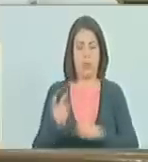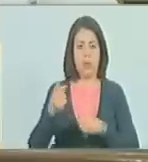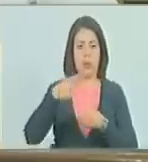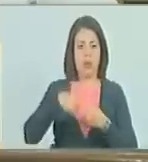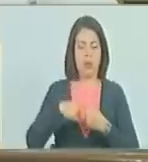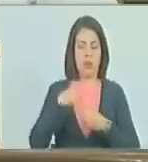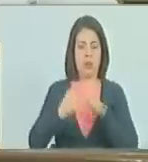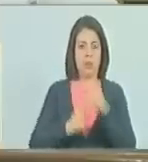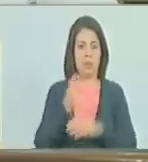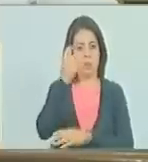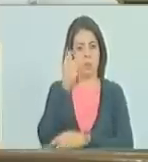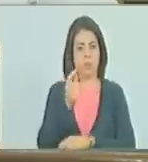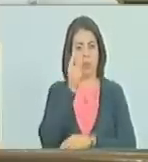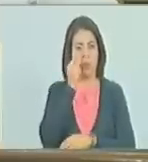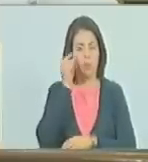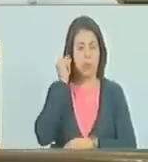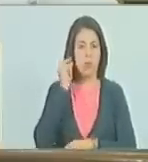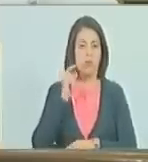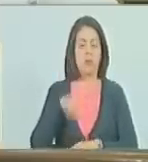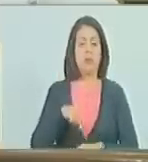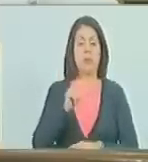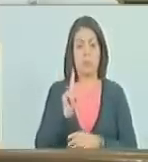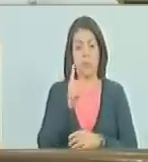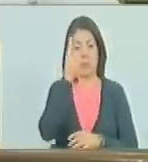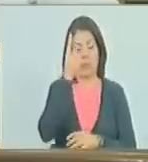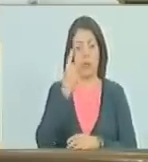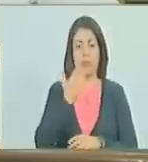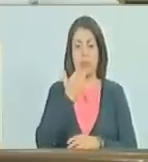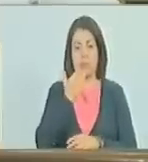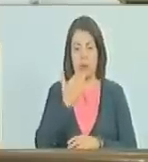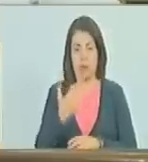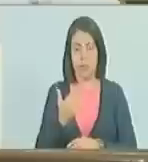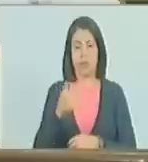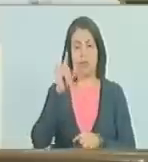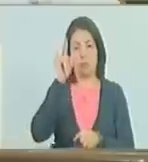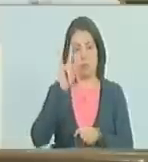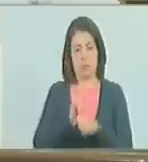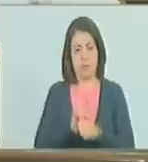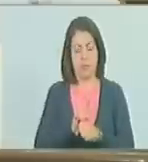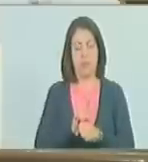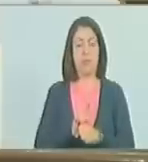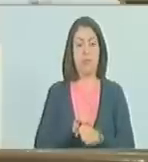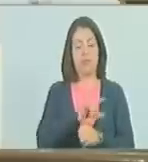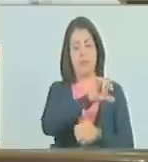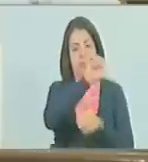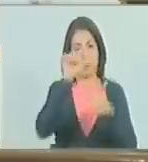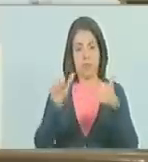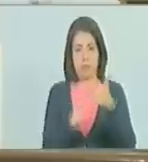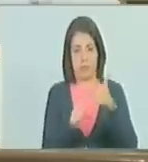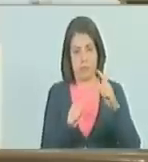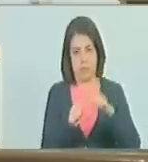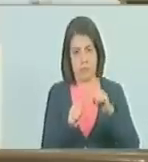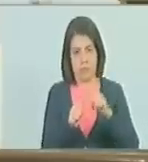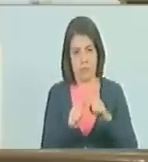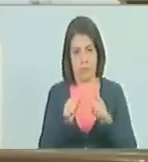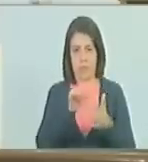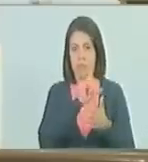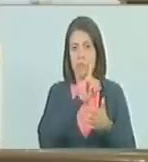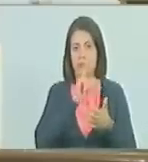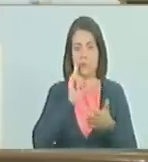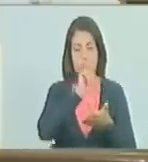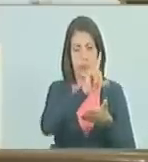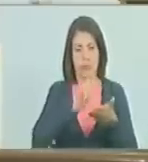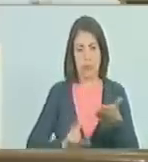las ciudadanas diputadas y los ciudadanos diputados principales solicitando permiso para ausentarse e incorporar a sus